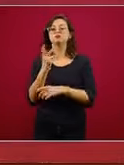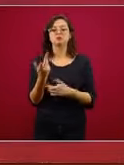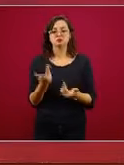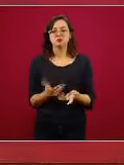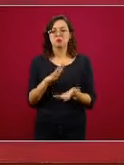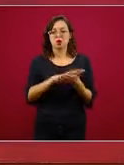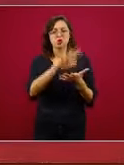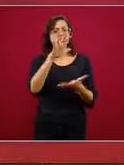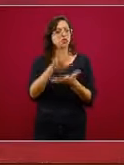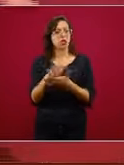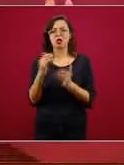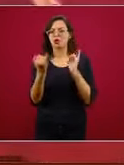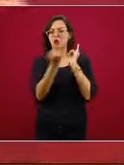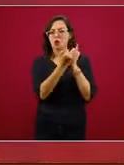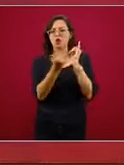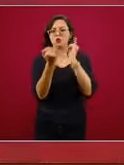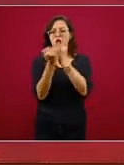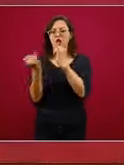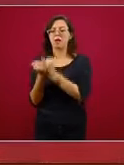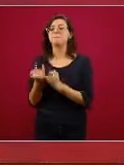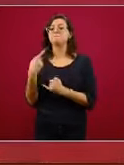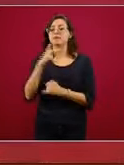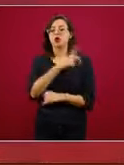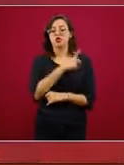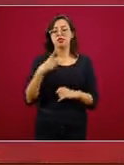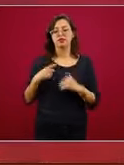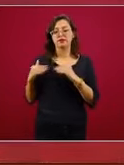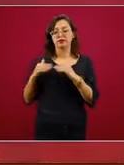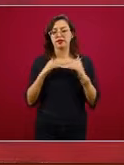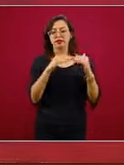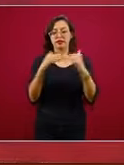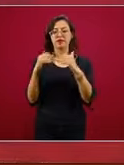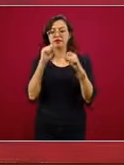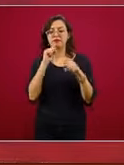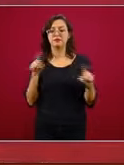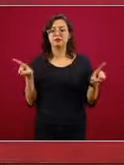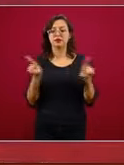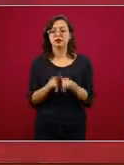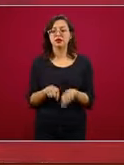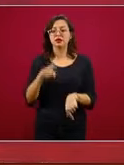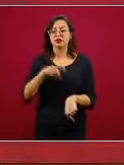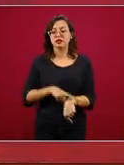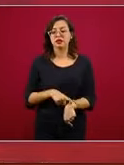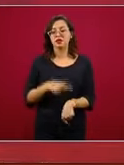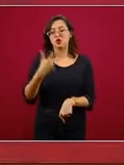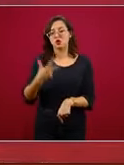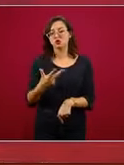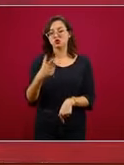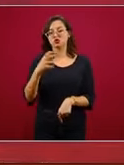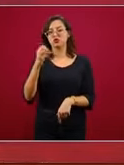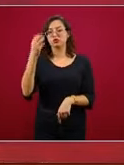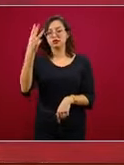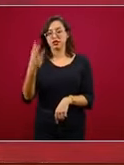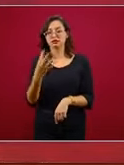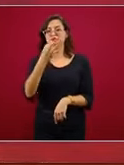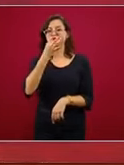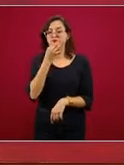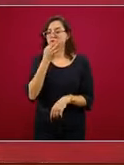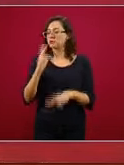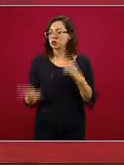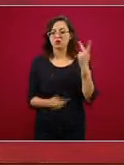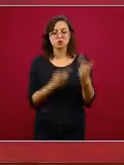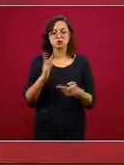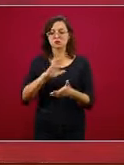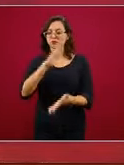todos tienen algo parecido, pero hay que armonizarlo en una sola metodología nacional. 2003 ya no nos da tiempo de tomar